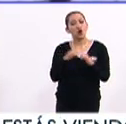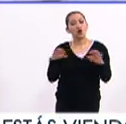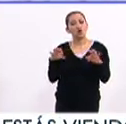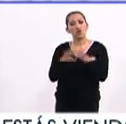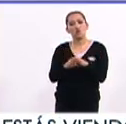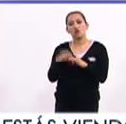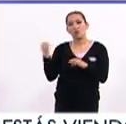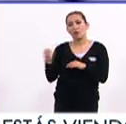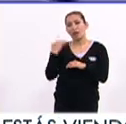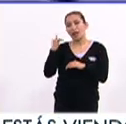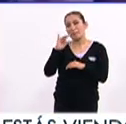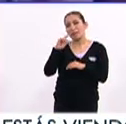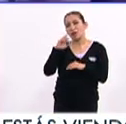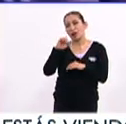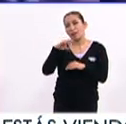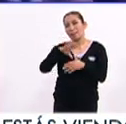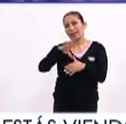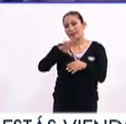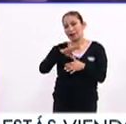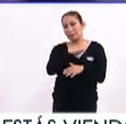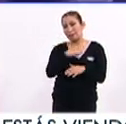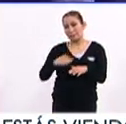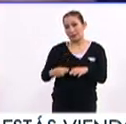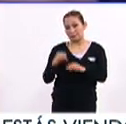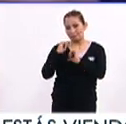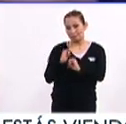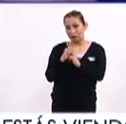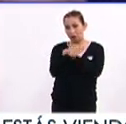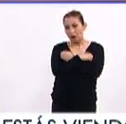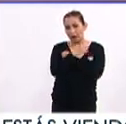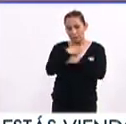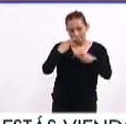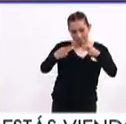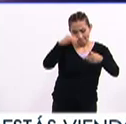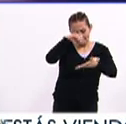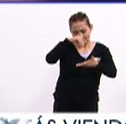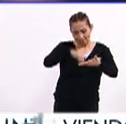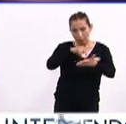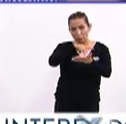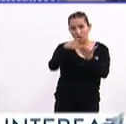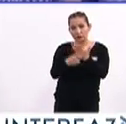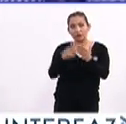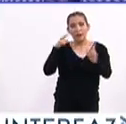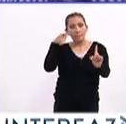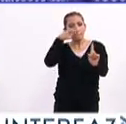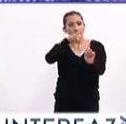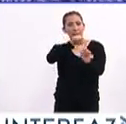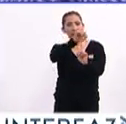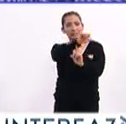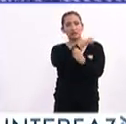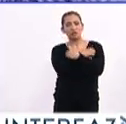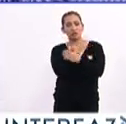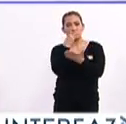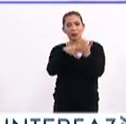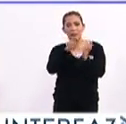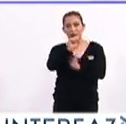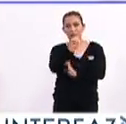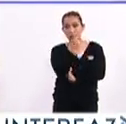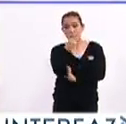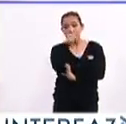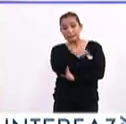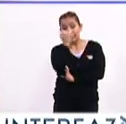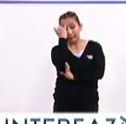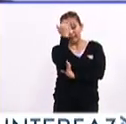coordinación con la Conferencia Iberoamericana de Ministros de Educación, formularon el proyecto Metas Educativas 2021,